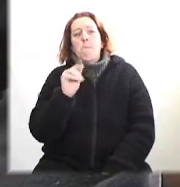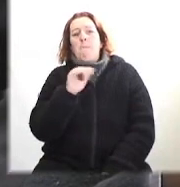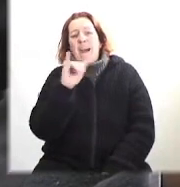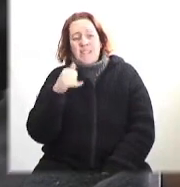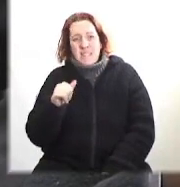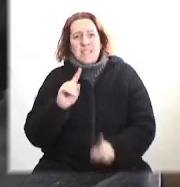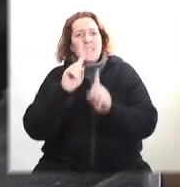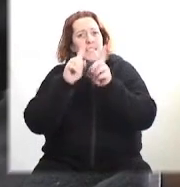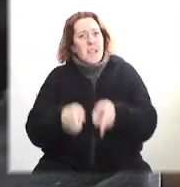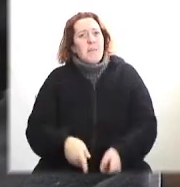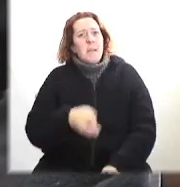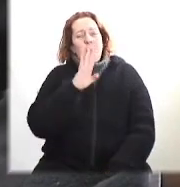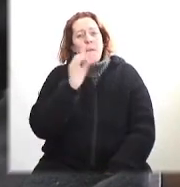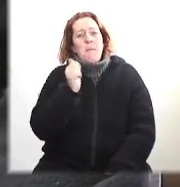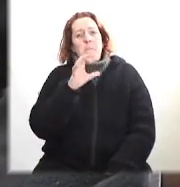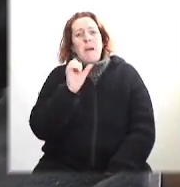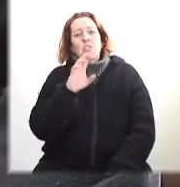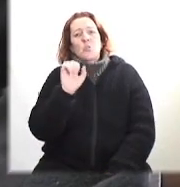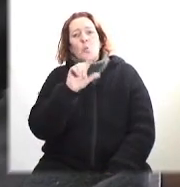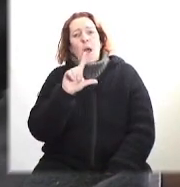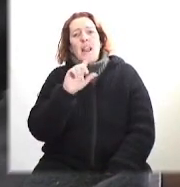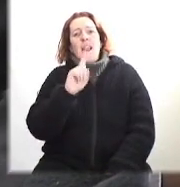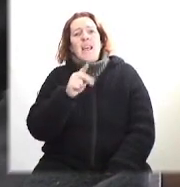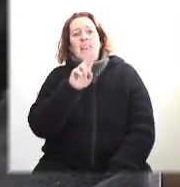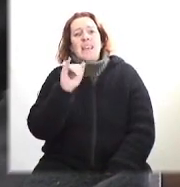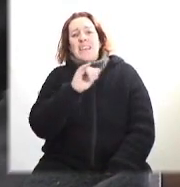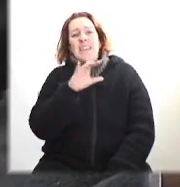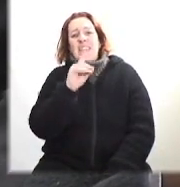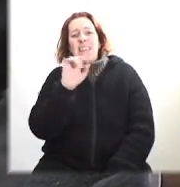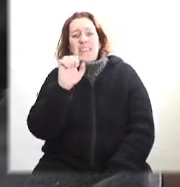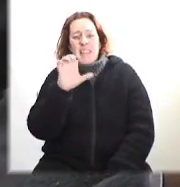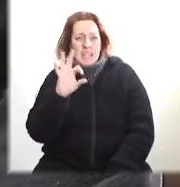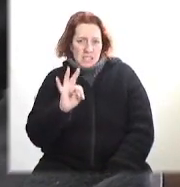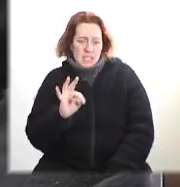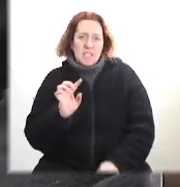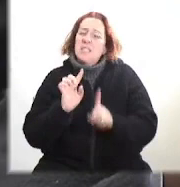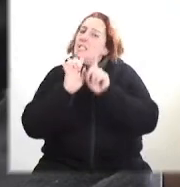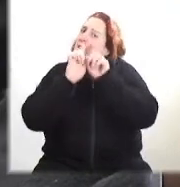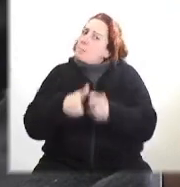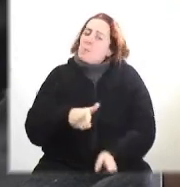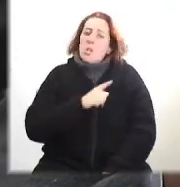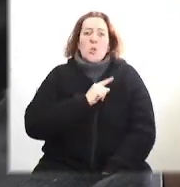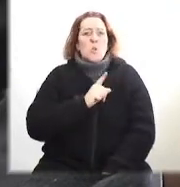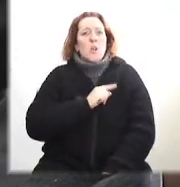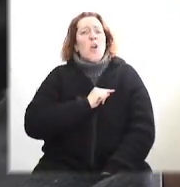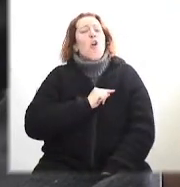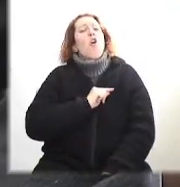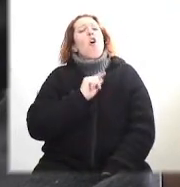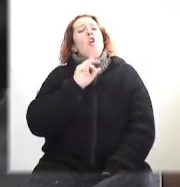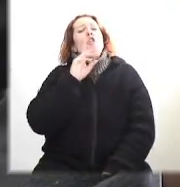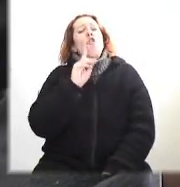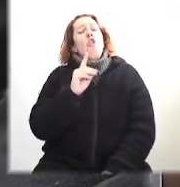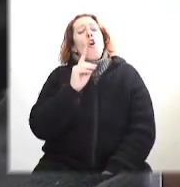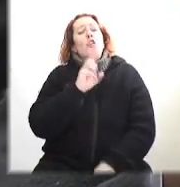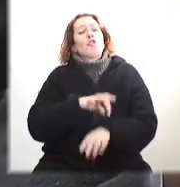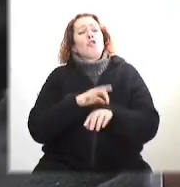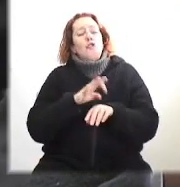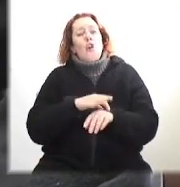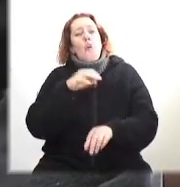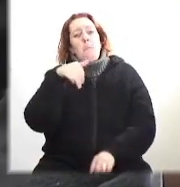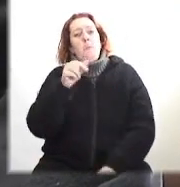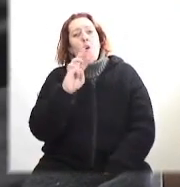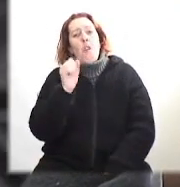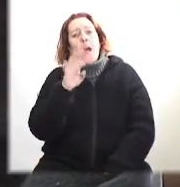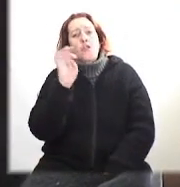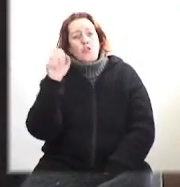duele Pascual Guidet, también nos duele el doctor Morató Manaro, también